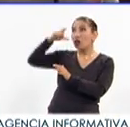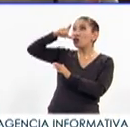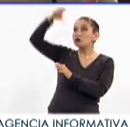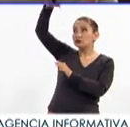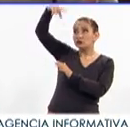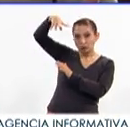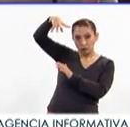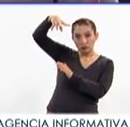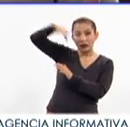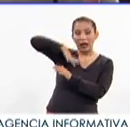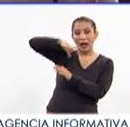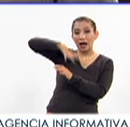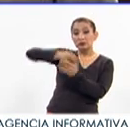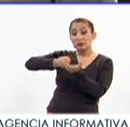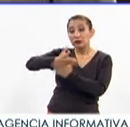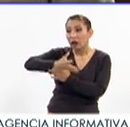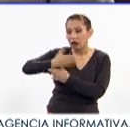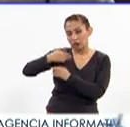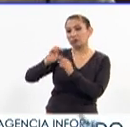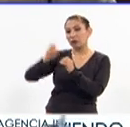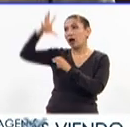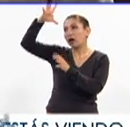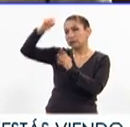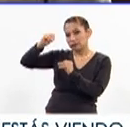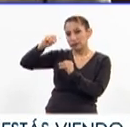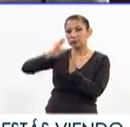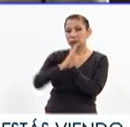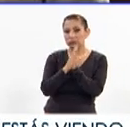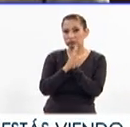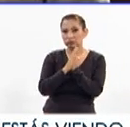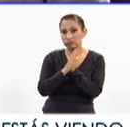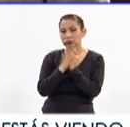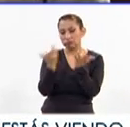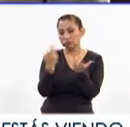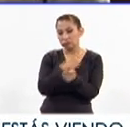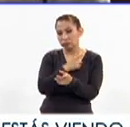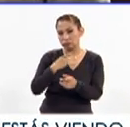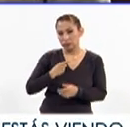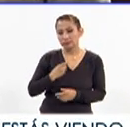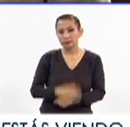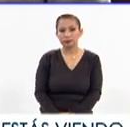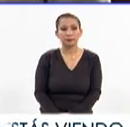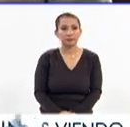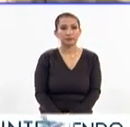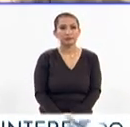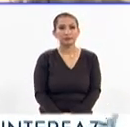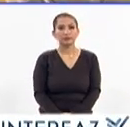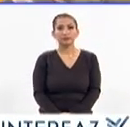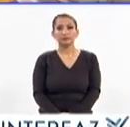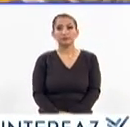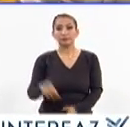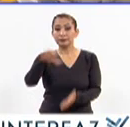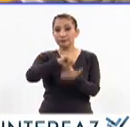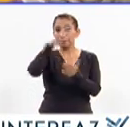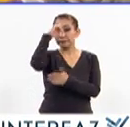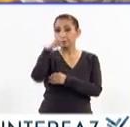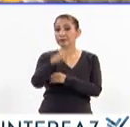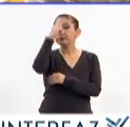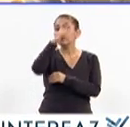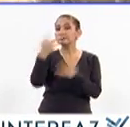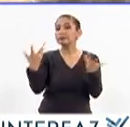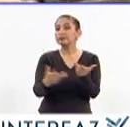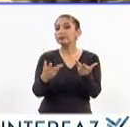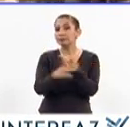habitación y tienes la luz encendida, pues también cuando salgas procura apagar esa electricidad. El Centro Mexicano para